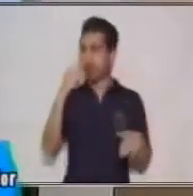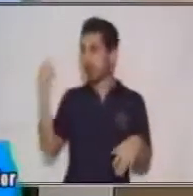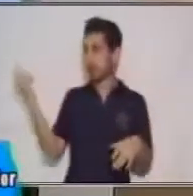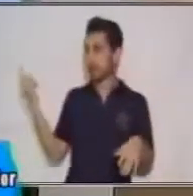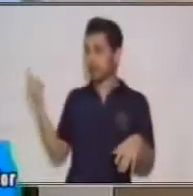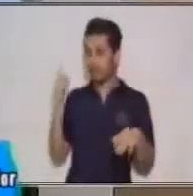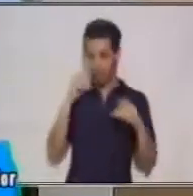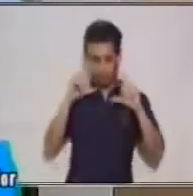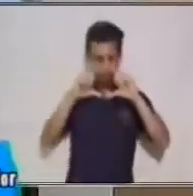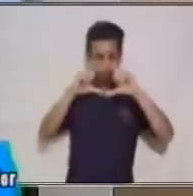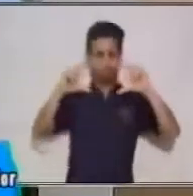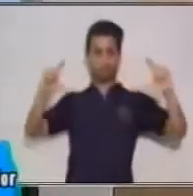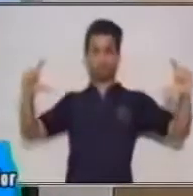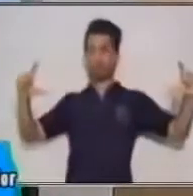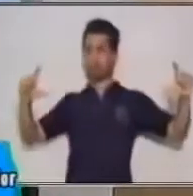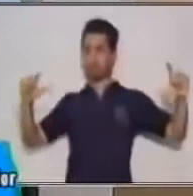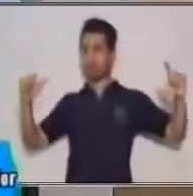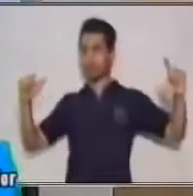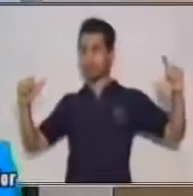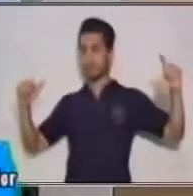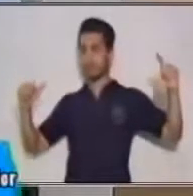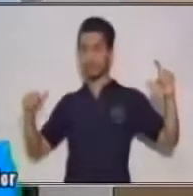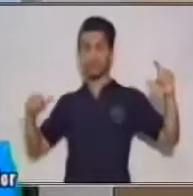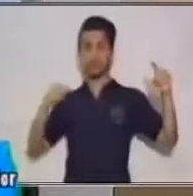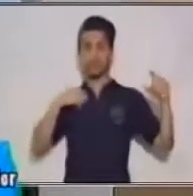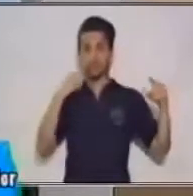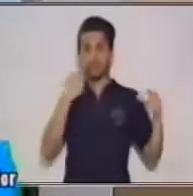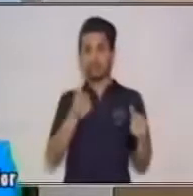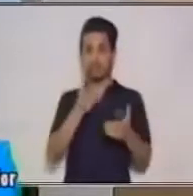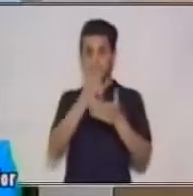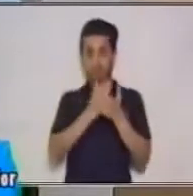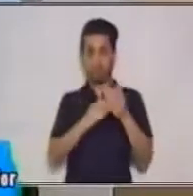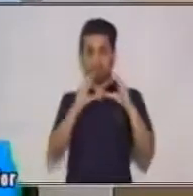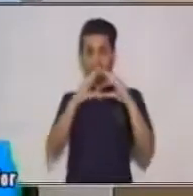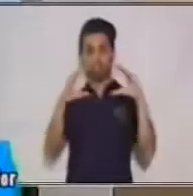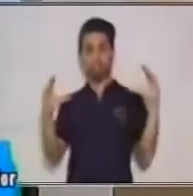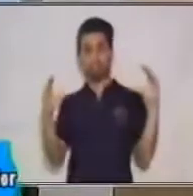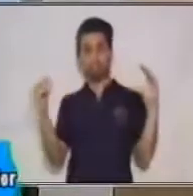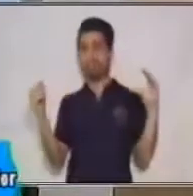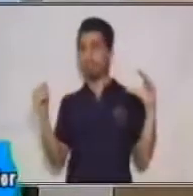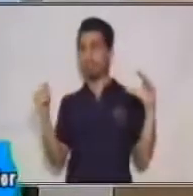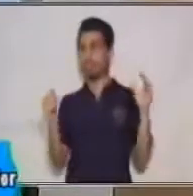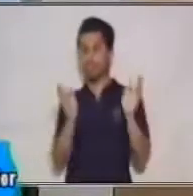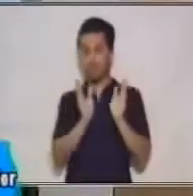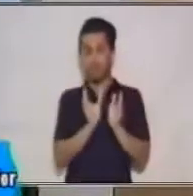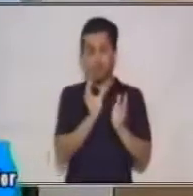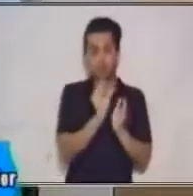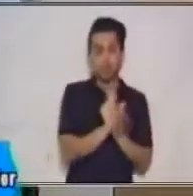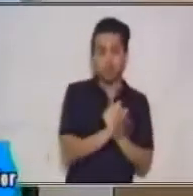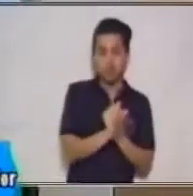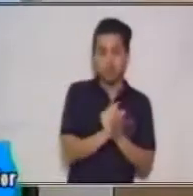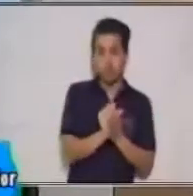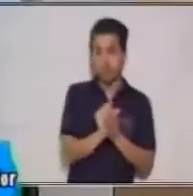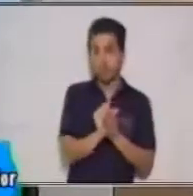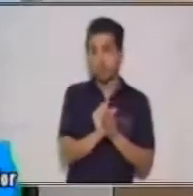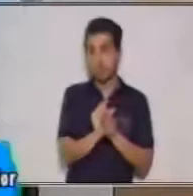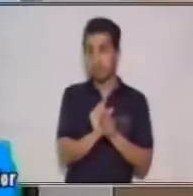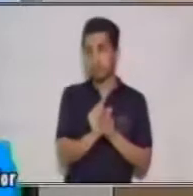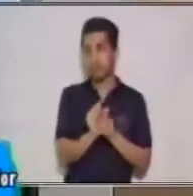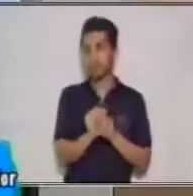forma rectangular. Acá me comí la mitad totalmente. Aquí me comí un